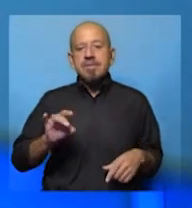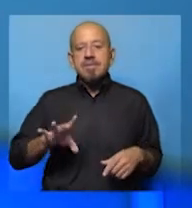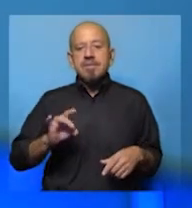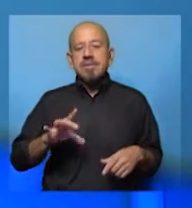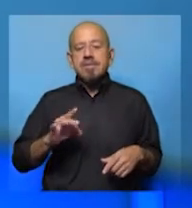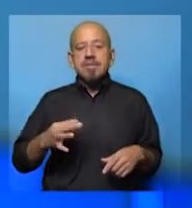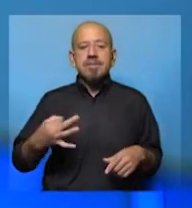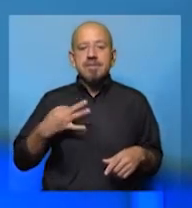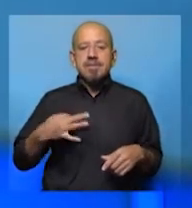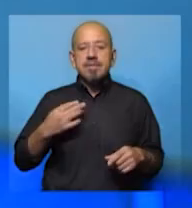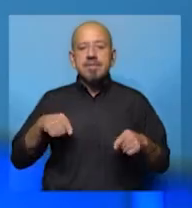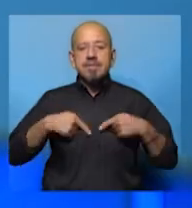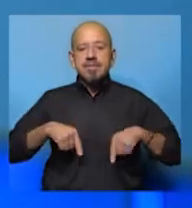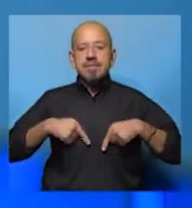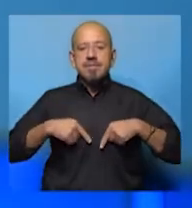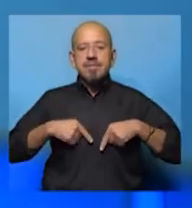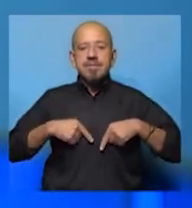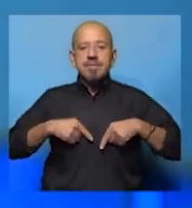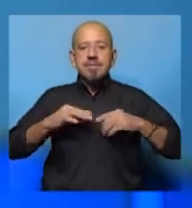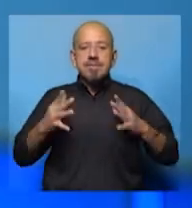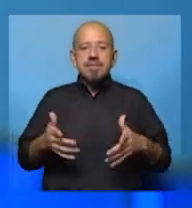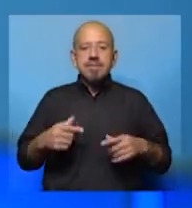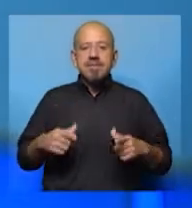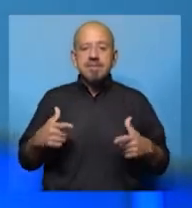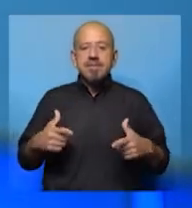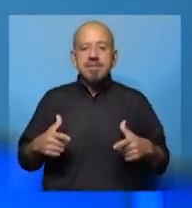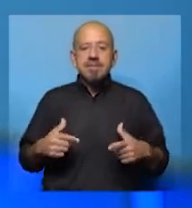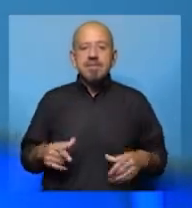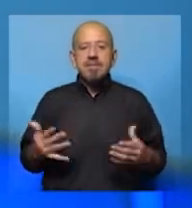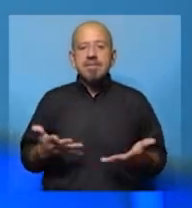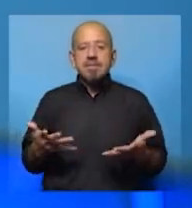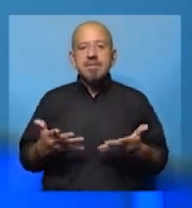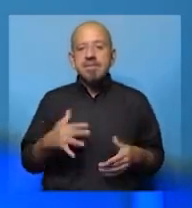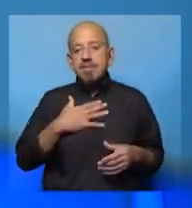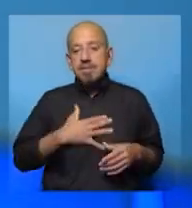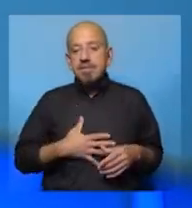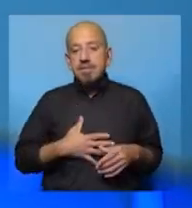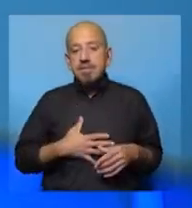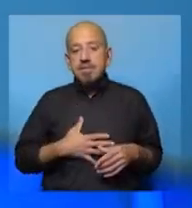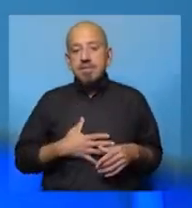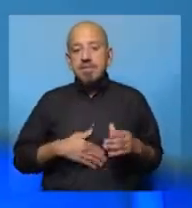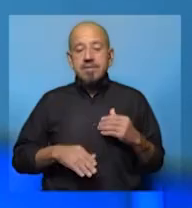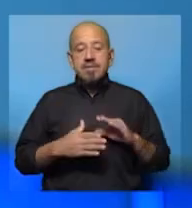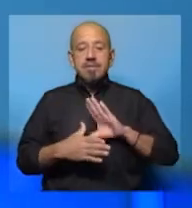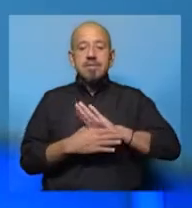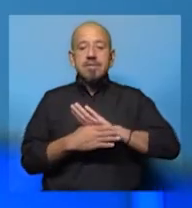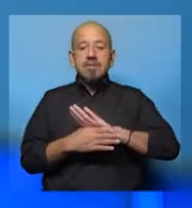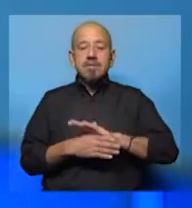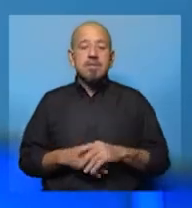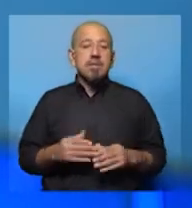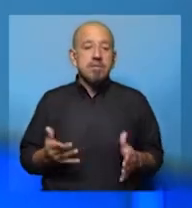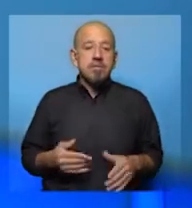la intendencia y la gente dice Ay Qué suerte ahora estás más tranquila cuando me fui del mides como quiera que me había sacado un